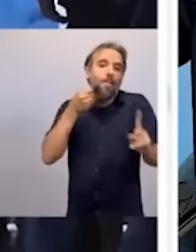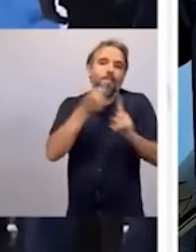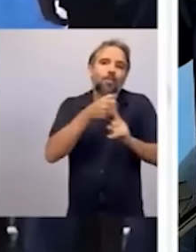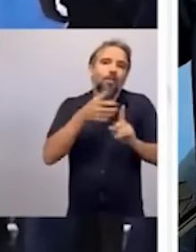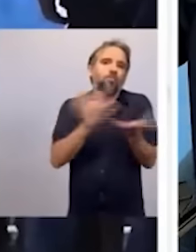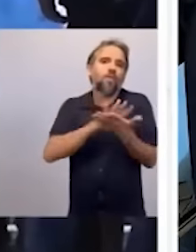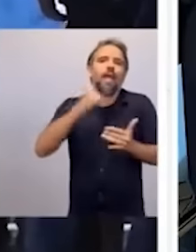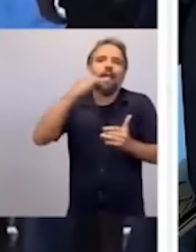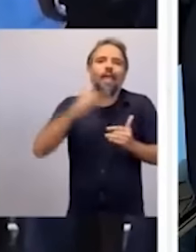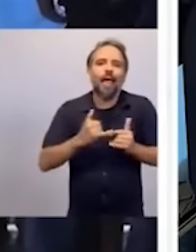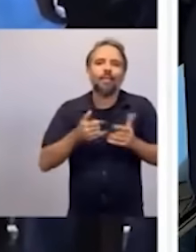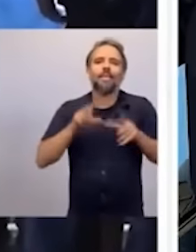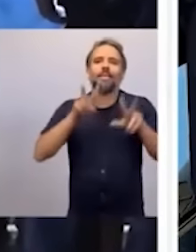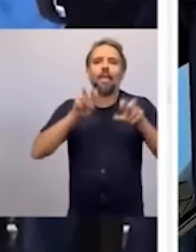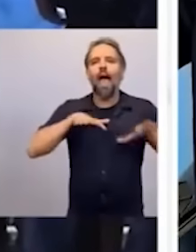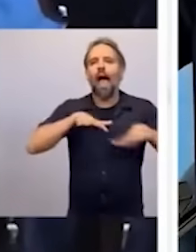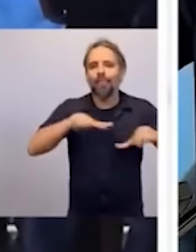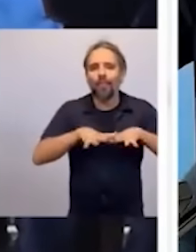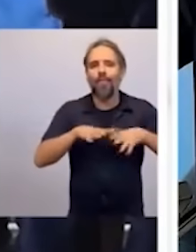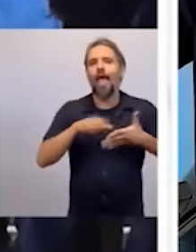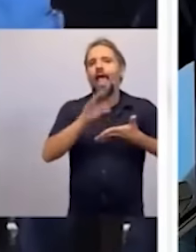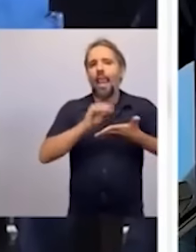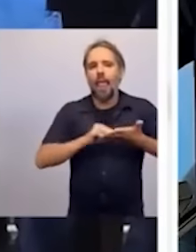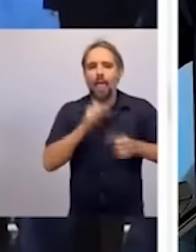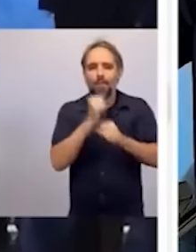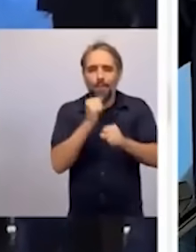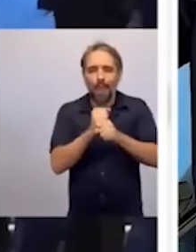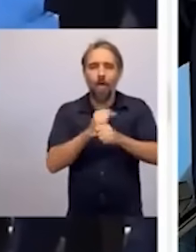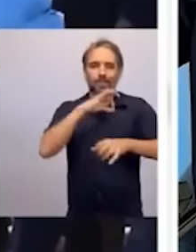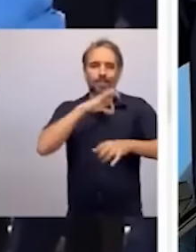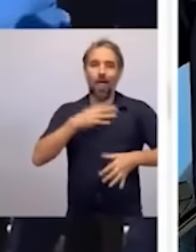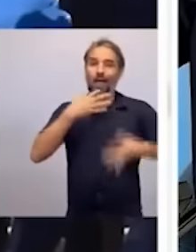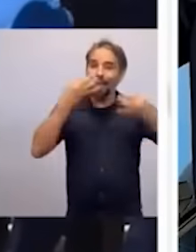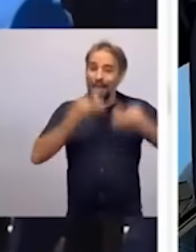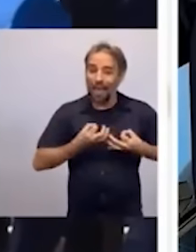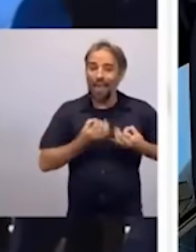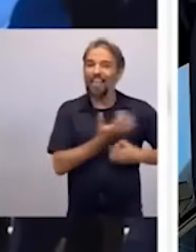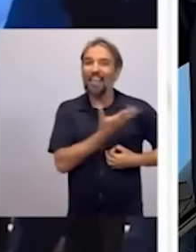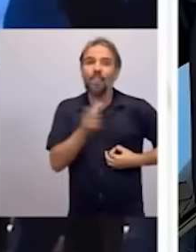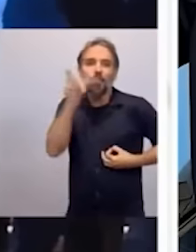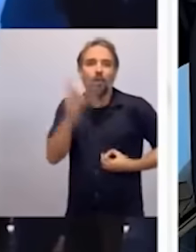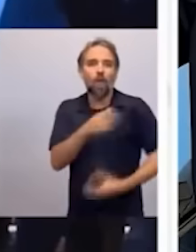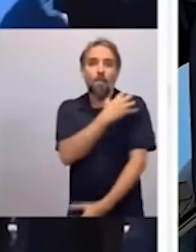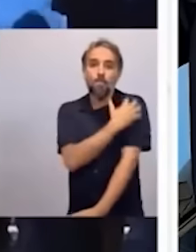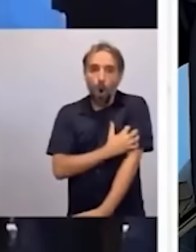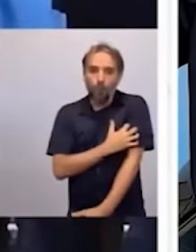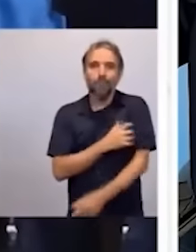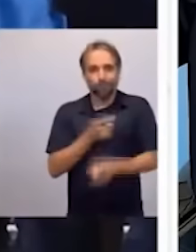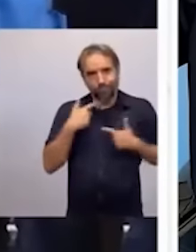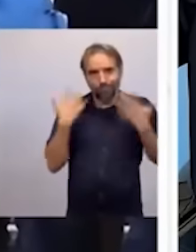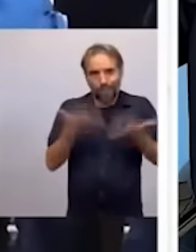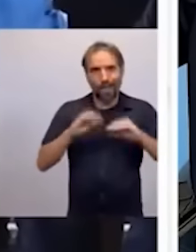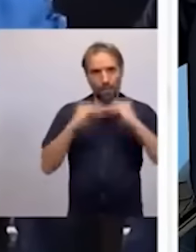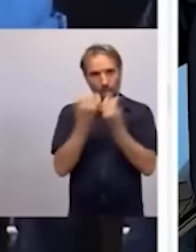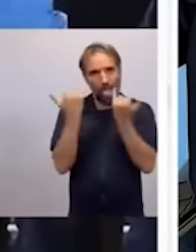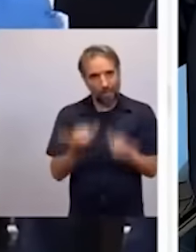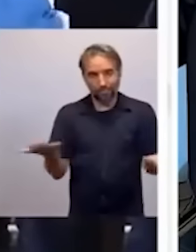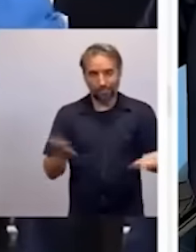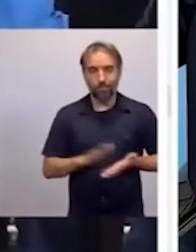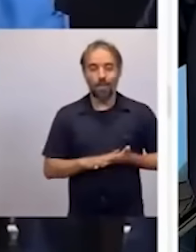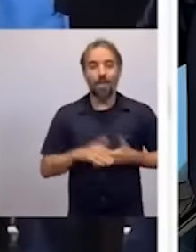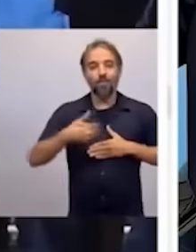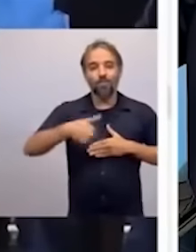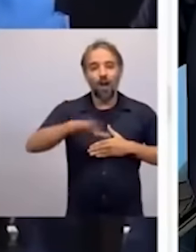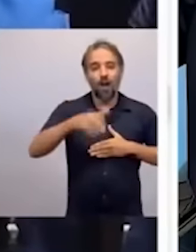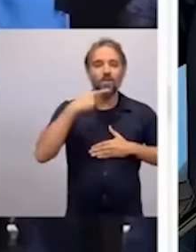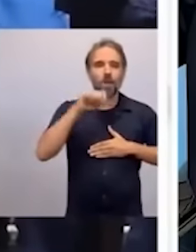acá qué s yo el presidente anterior tampoc que su historia Claro claro llegó a ese lugar y me me parece que tiene una característica